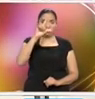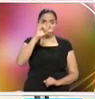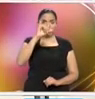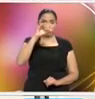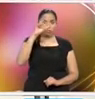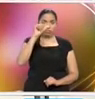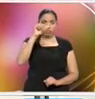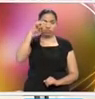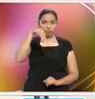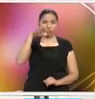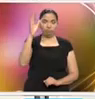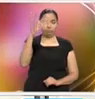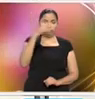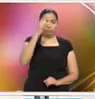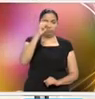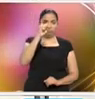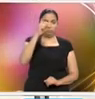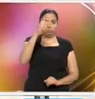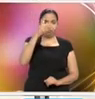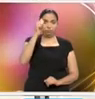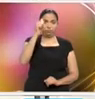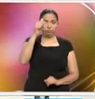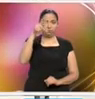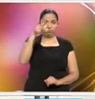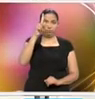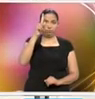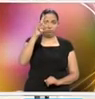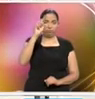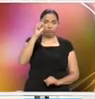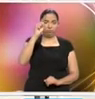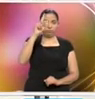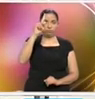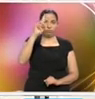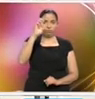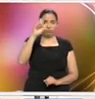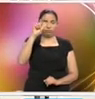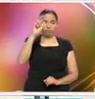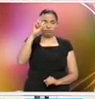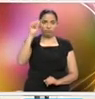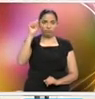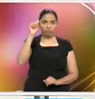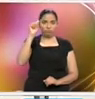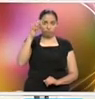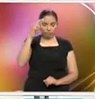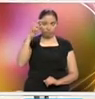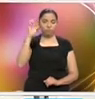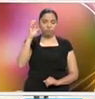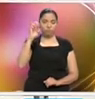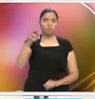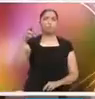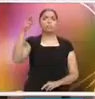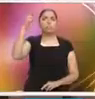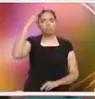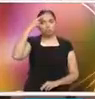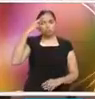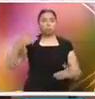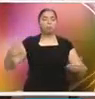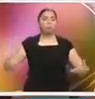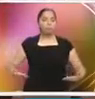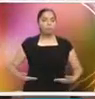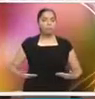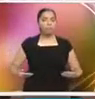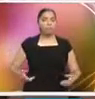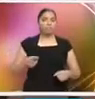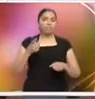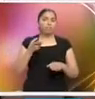mundo en idioma inglés, bueno, en general en todo el mundo, pero él su lengua es la inglesa, muere un